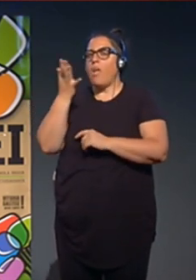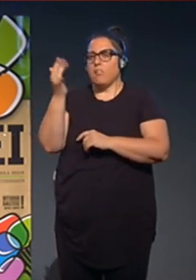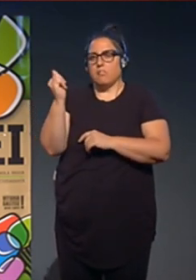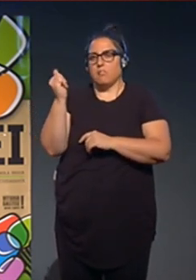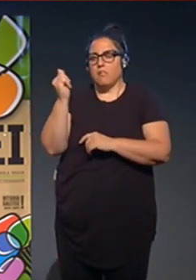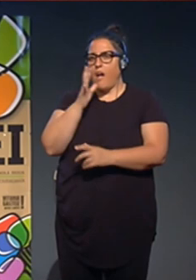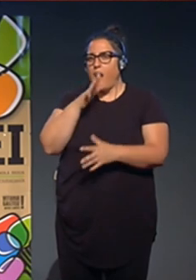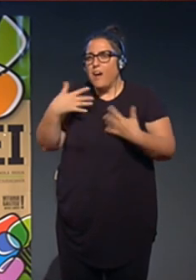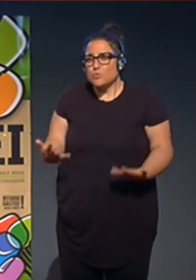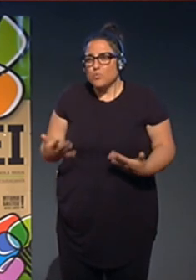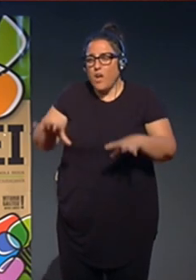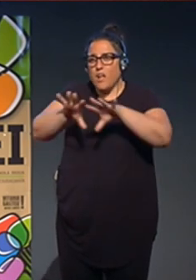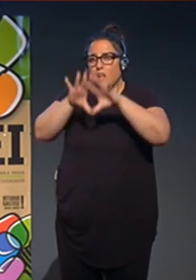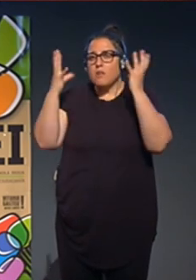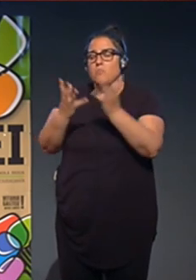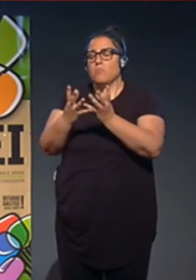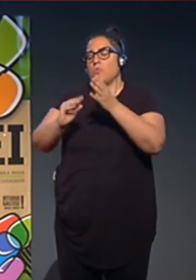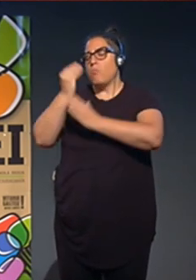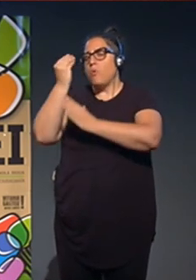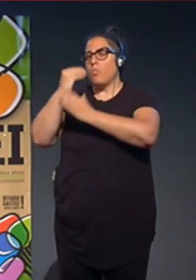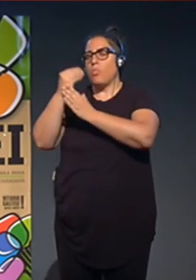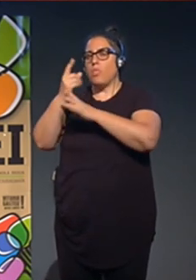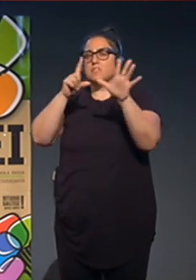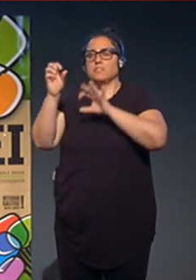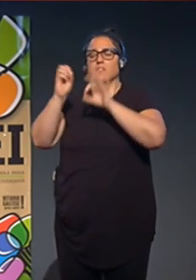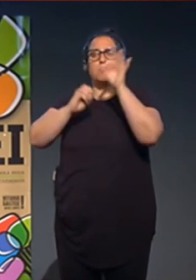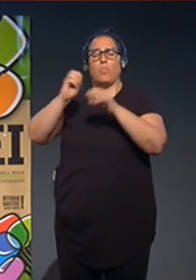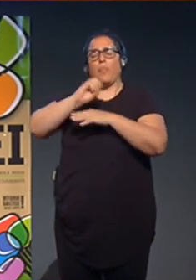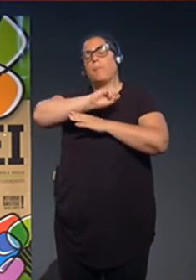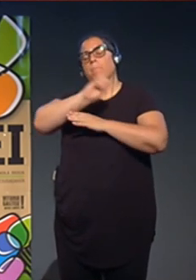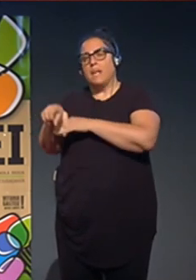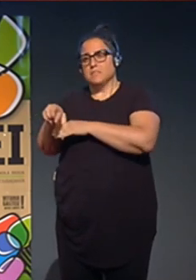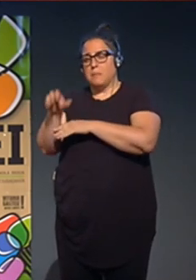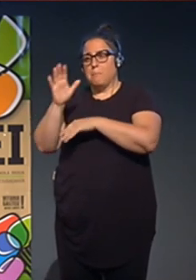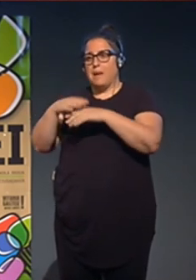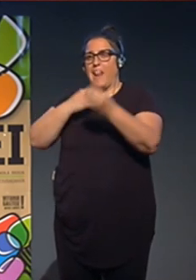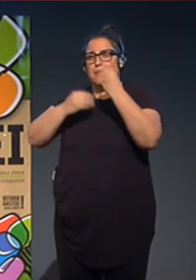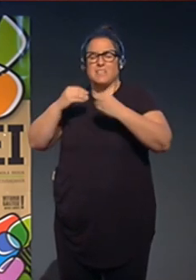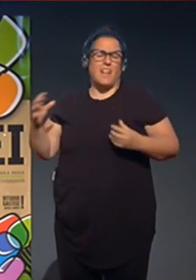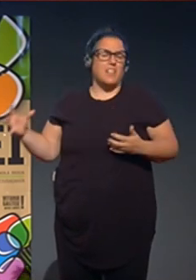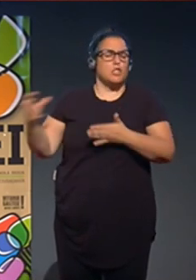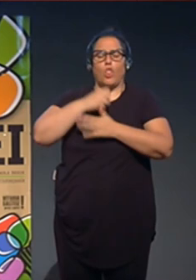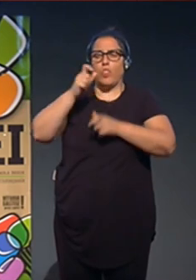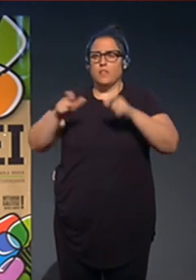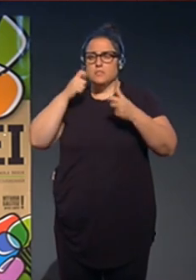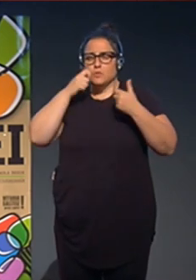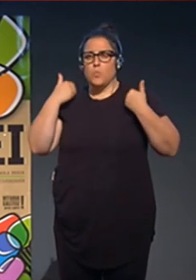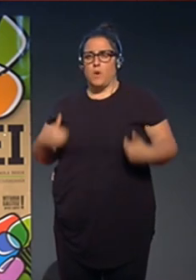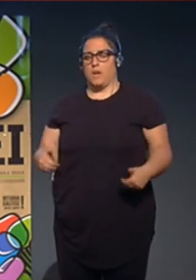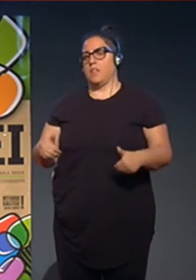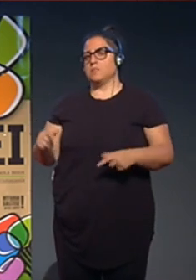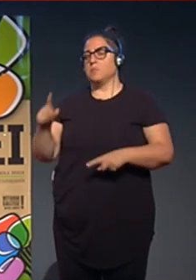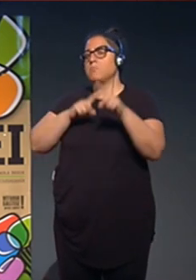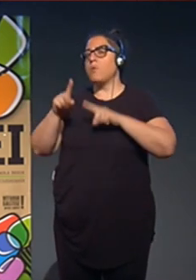produciendo hoy en el mundo el 60 por más de lo que se necesita para alimentar a toda la humanidad el problema no